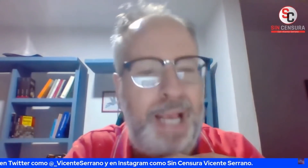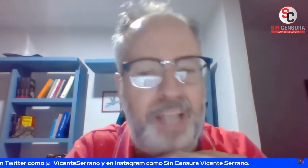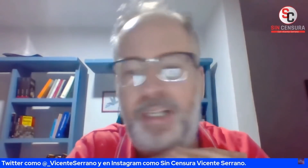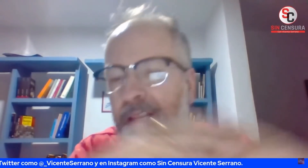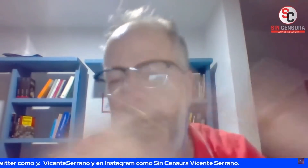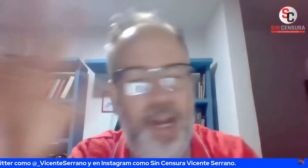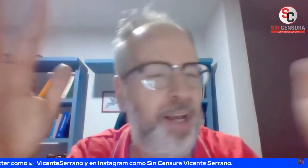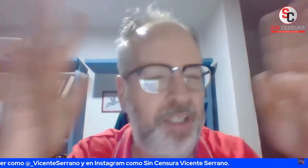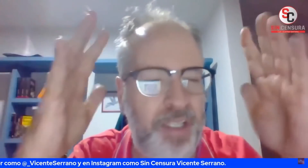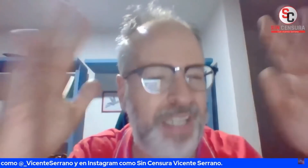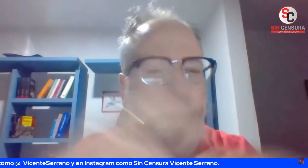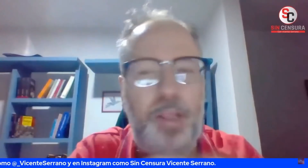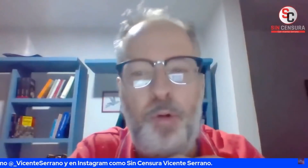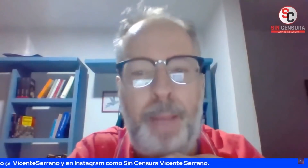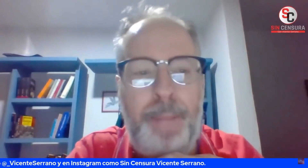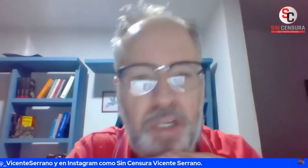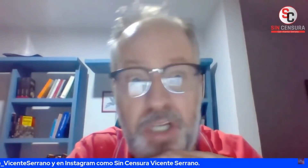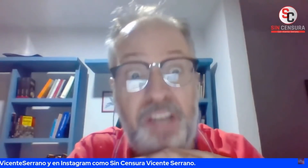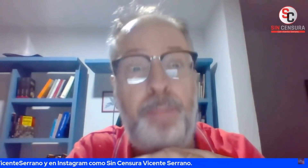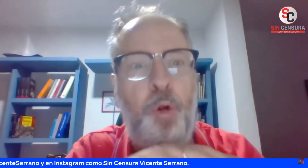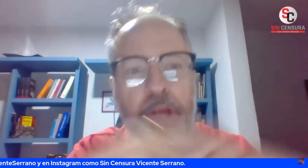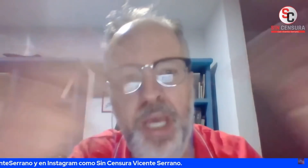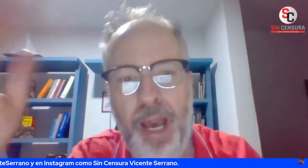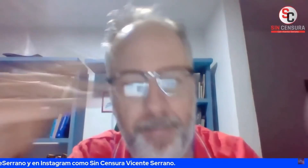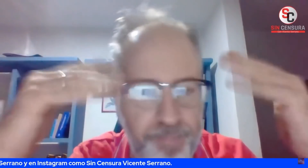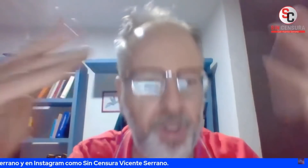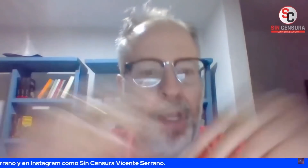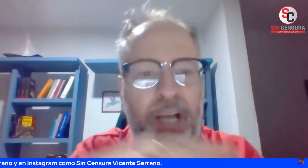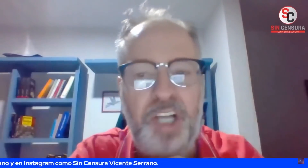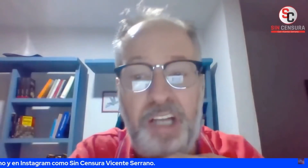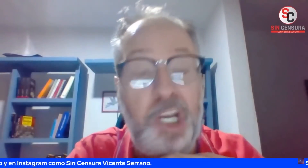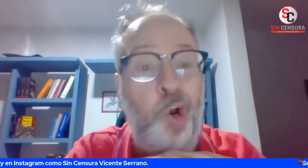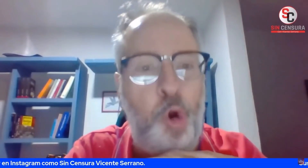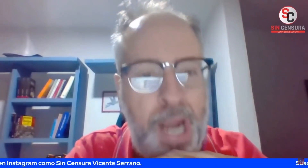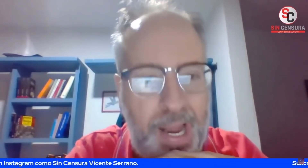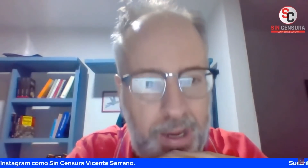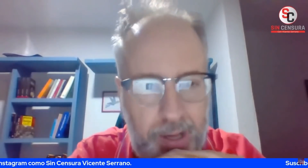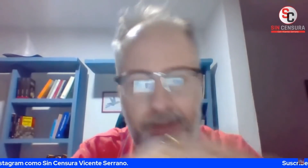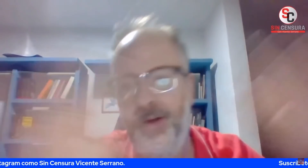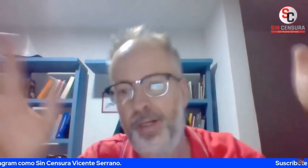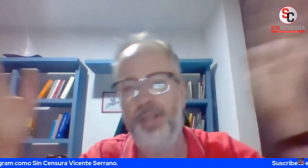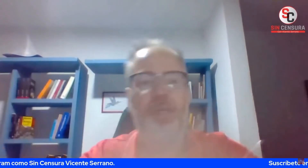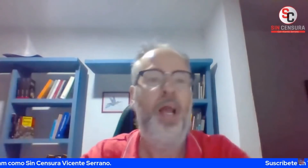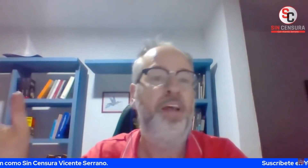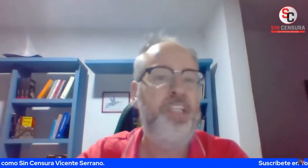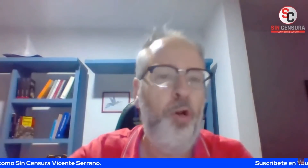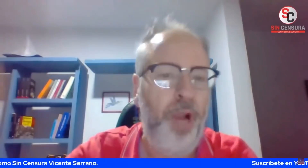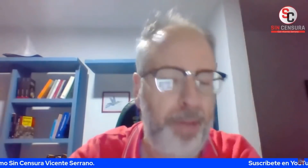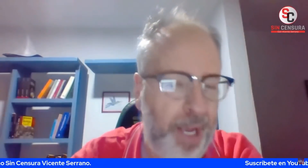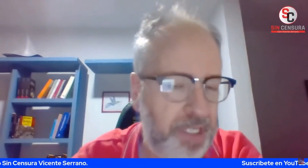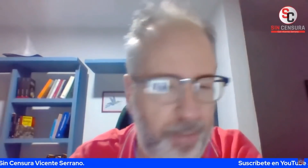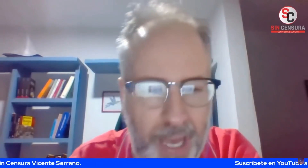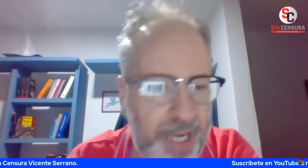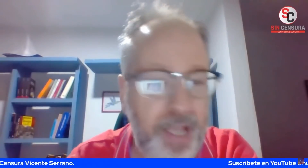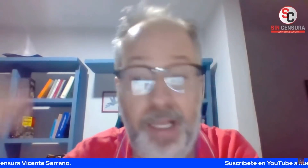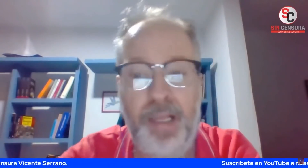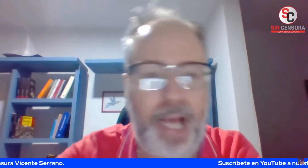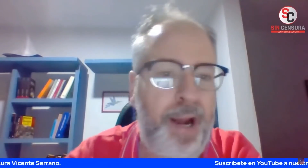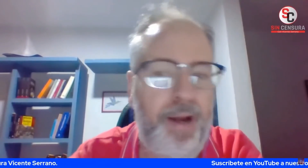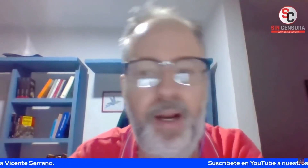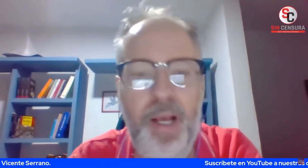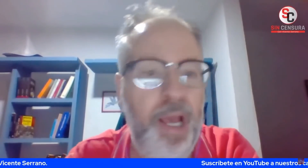de la Casa de Texas, ese momento en que parecía que se podía casi clonar el estilo de la vieja Casa